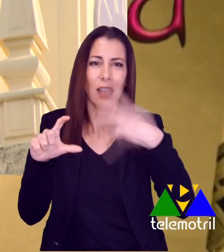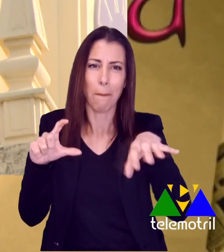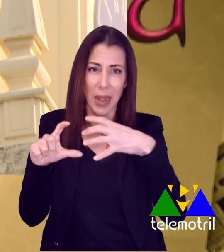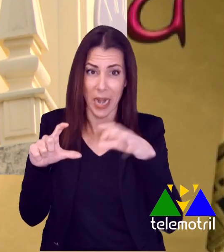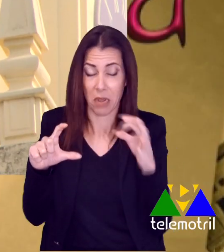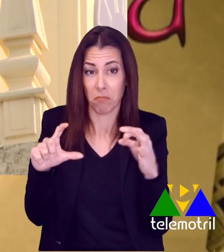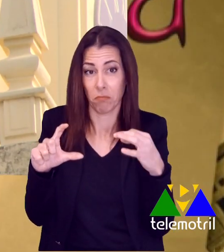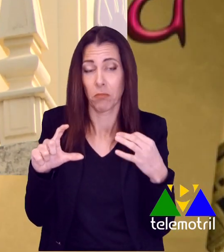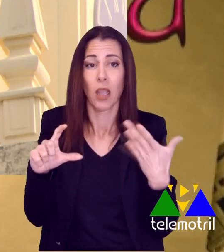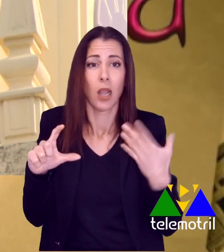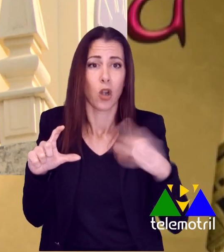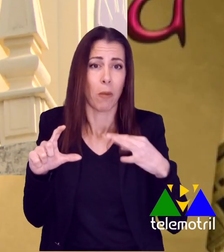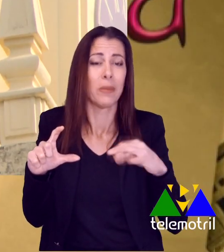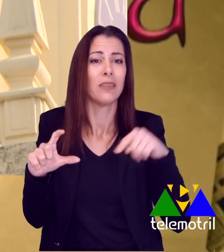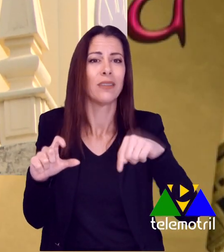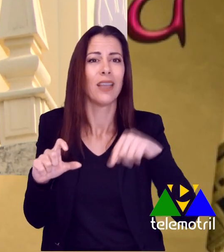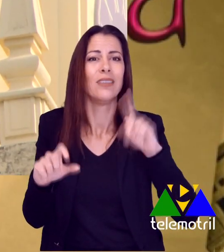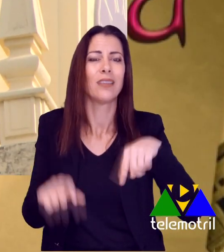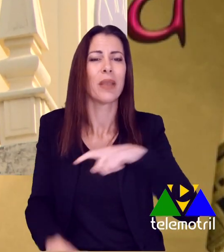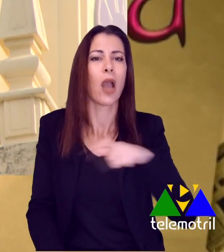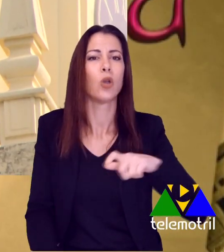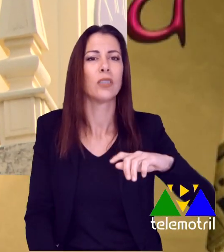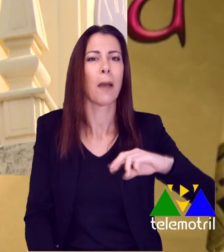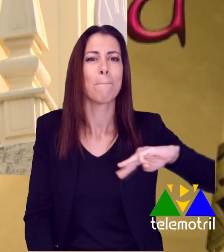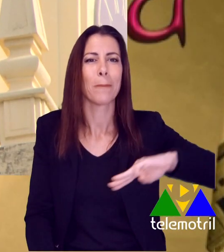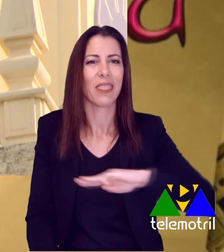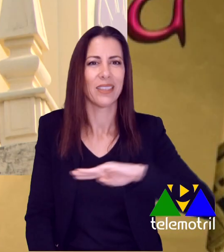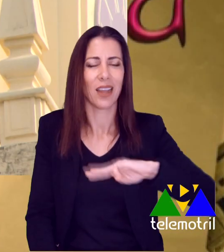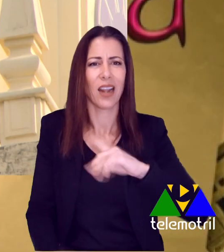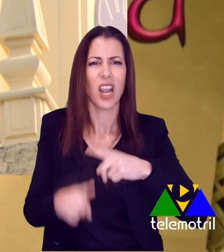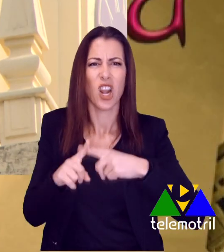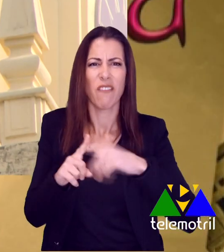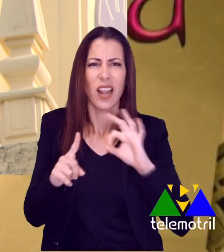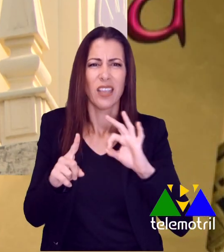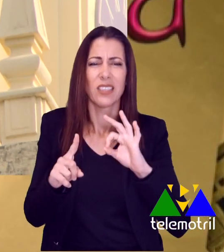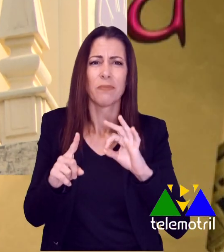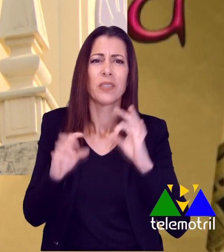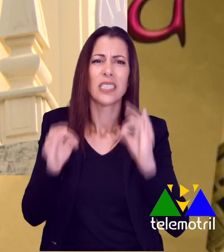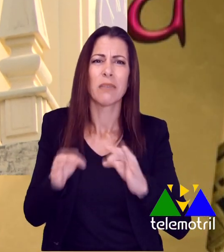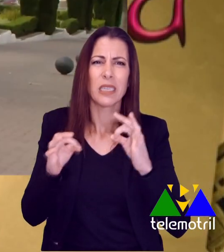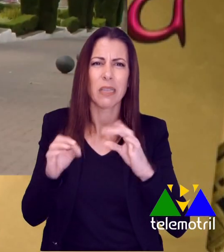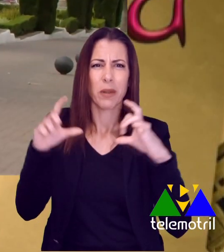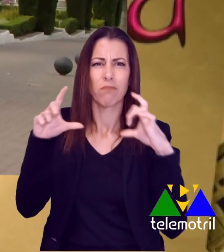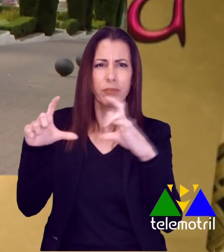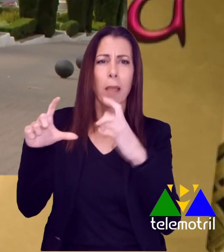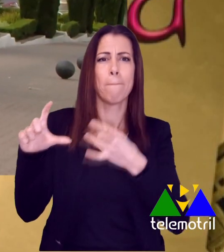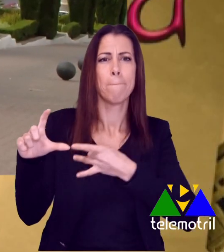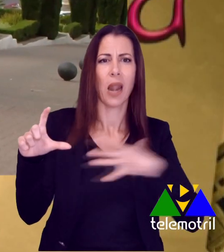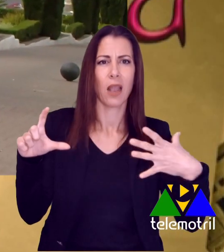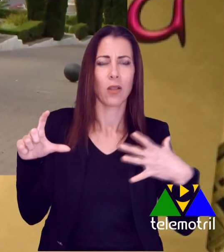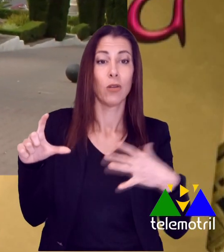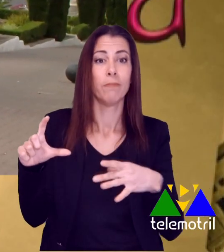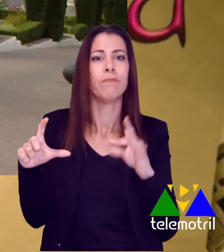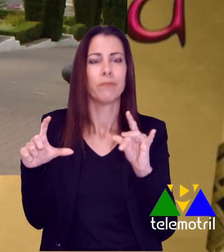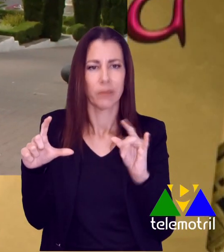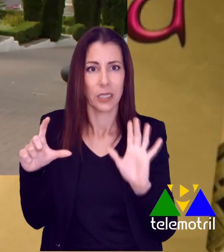tal, sobre todo en la costa mediterránea, a nivel... suelen ser blancos, ¿no? Suelen ser de cera blanca, pero aquí